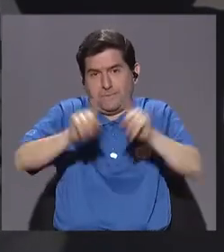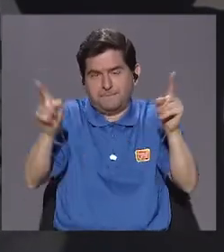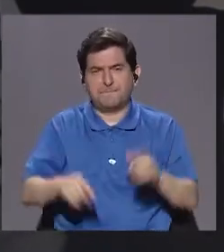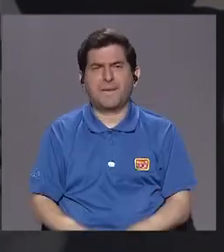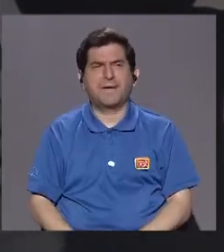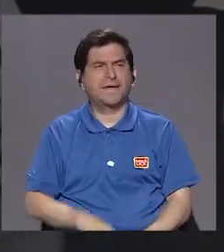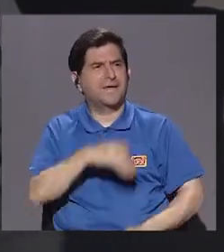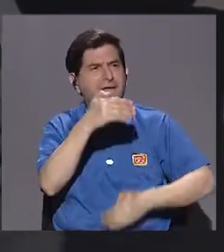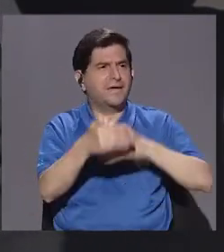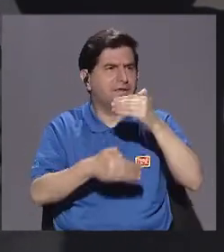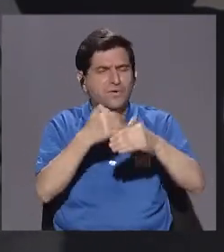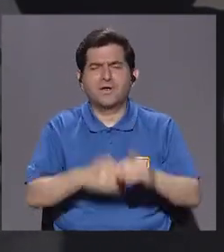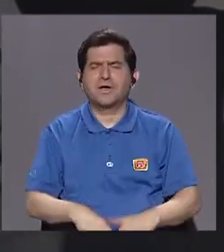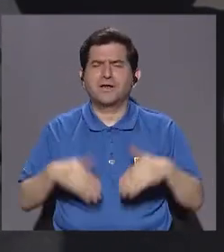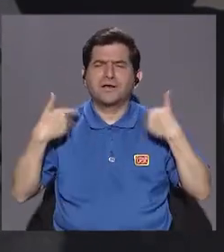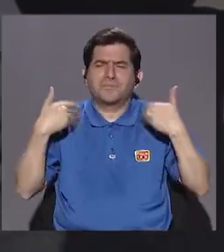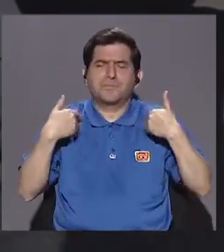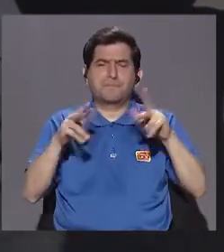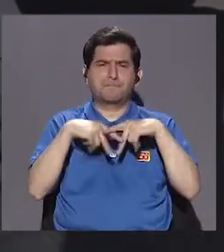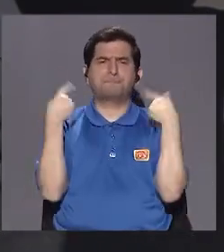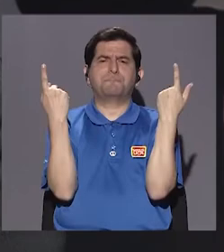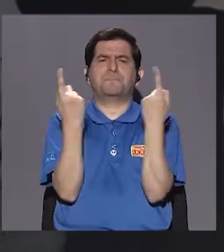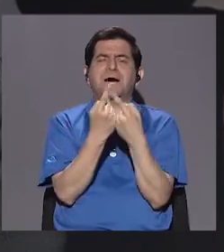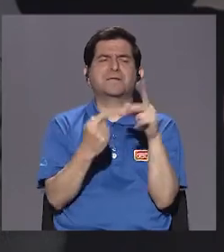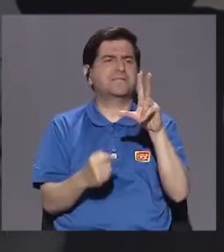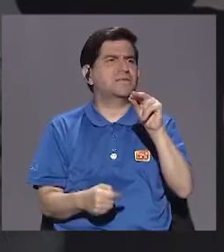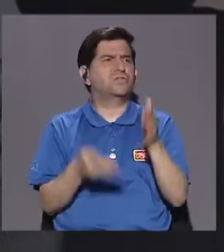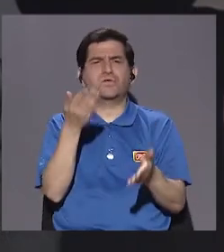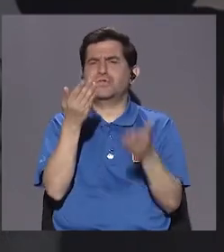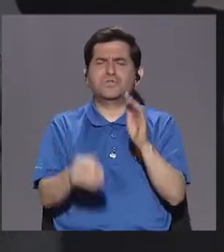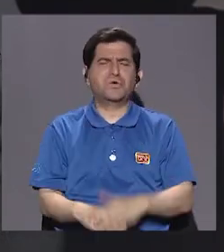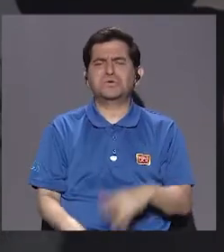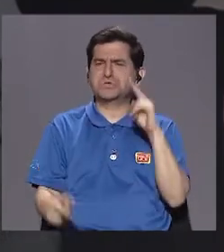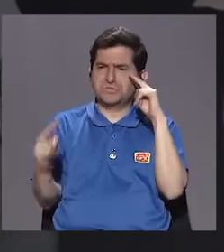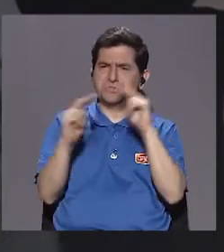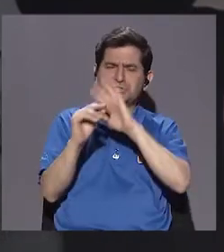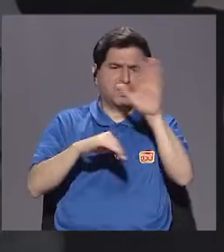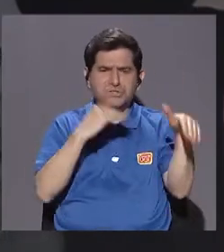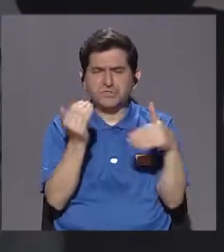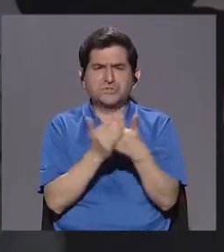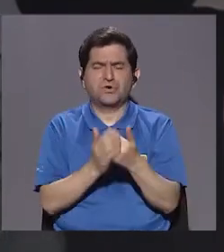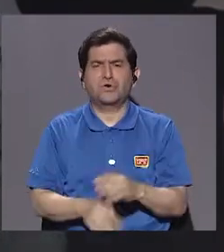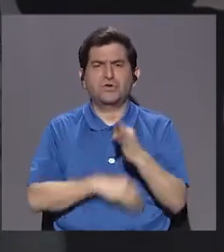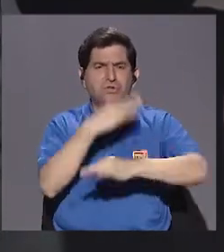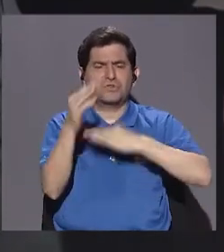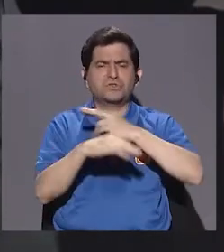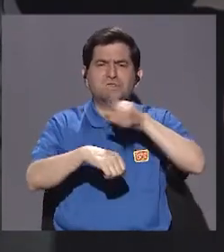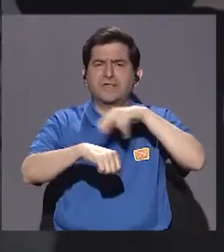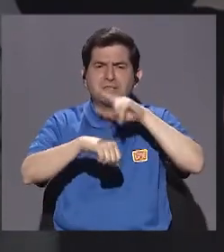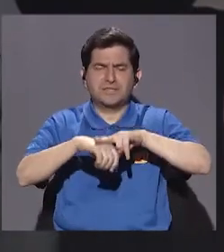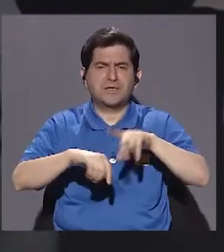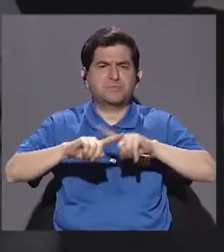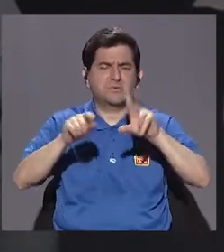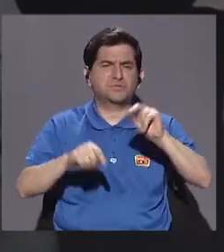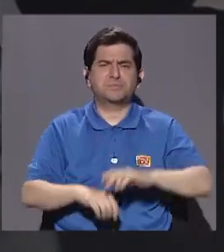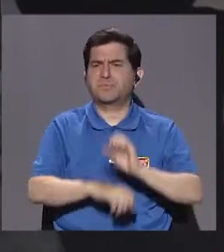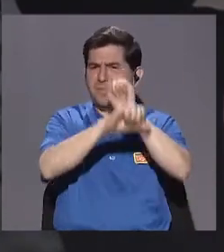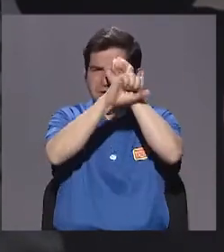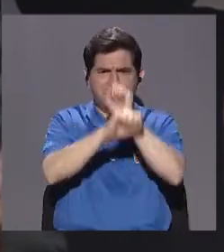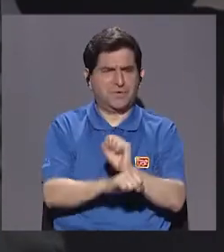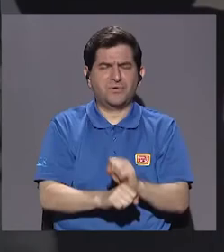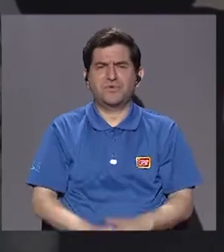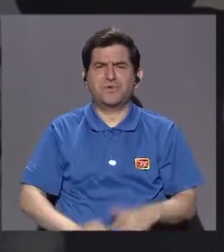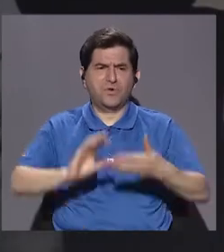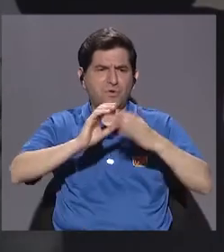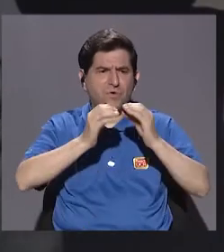tónica que nos alegra por ejemplo ver como partidos tal vez que no son tan conocidos o que son a nivel nacional pero no tan tradicionales en